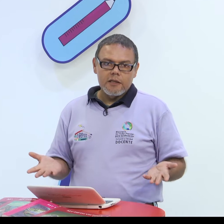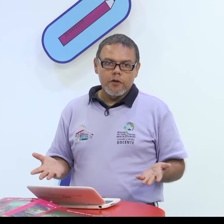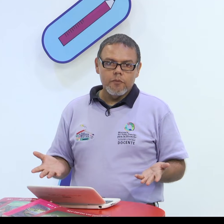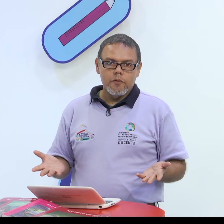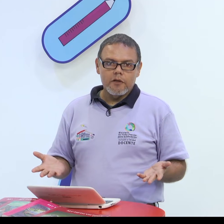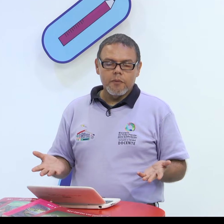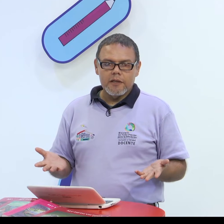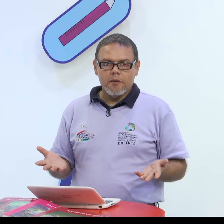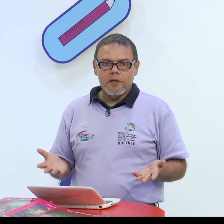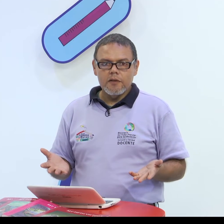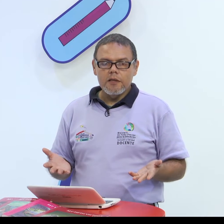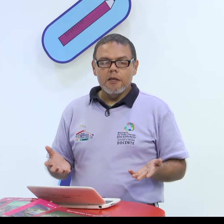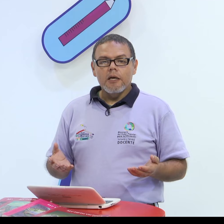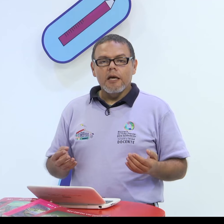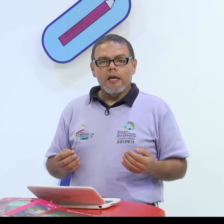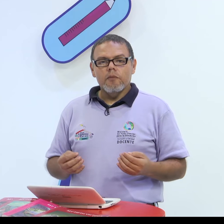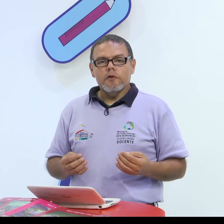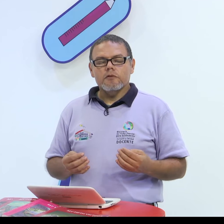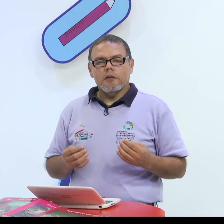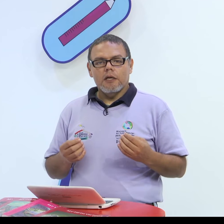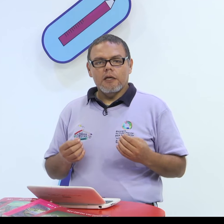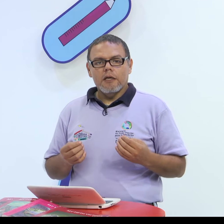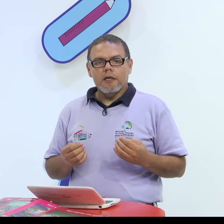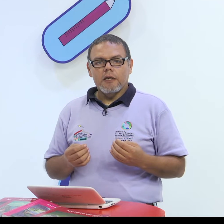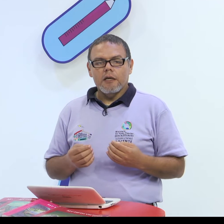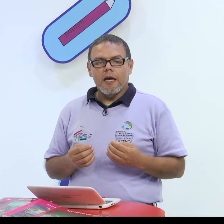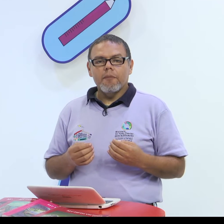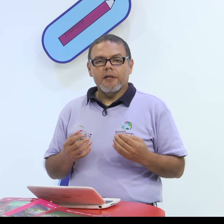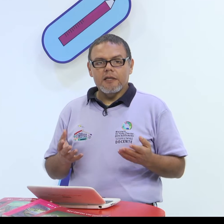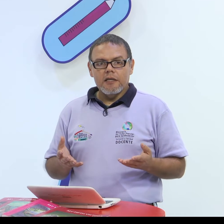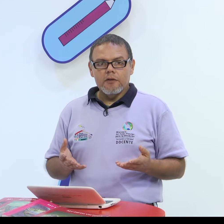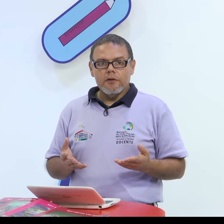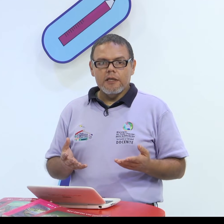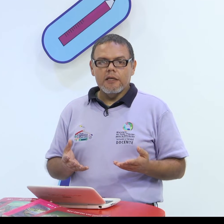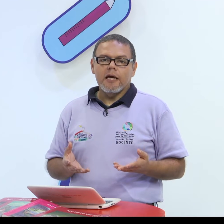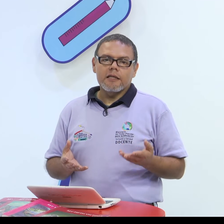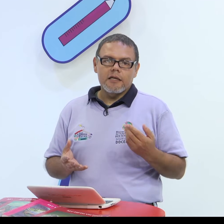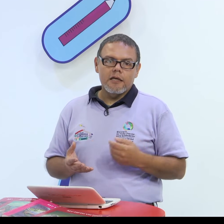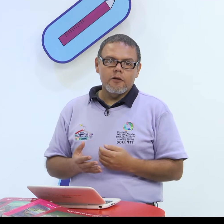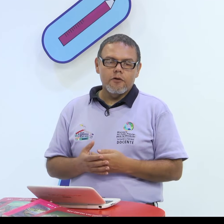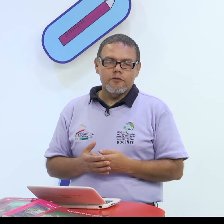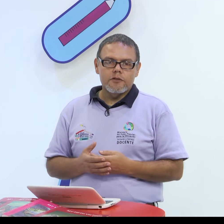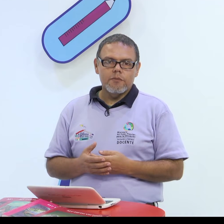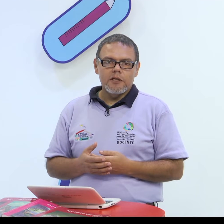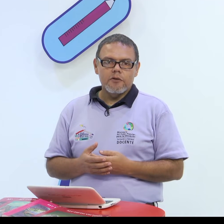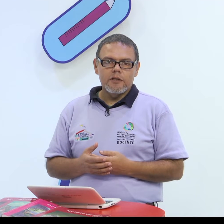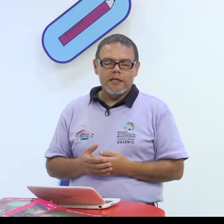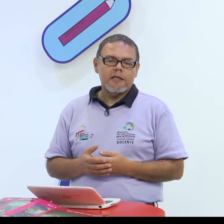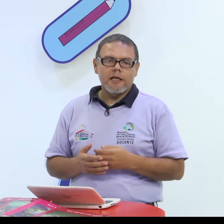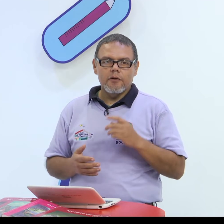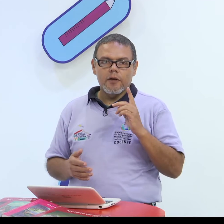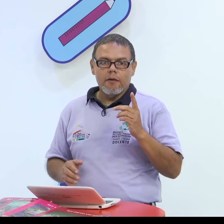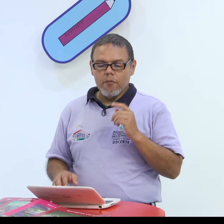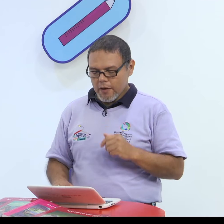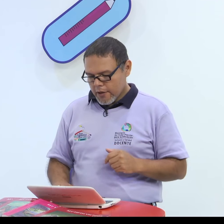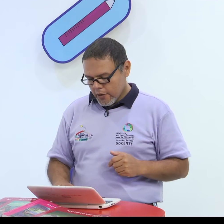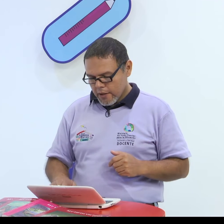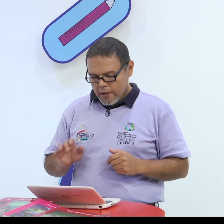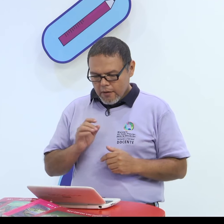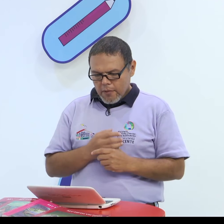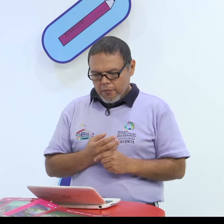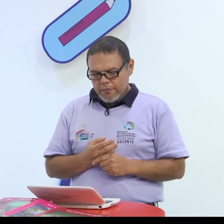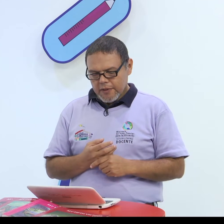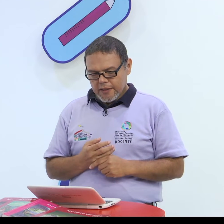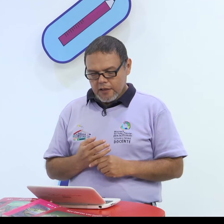pero antes tenemos que probarnos para saber si hemos aprendido y adquirido los conocimientos necesarios. ¿Qué vamos a ver